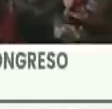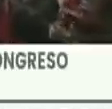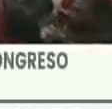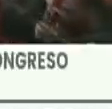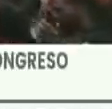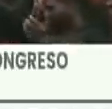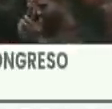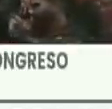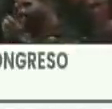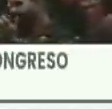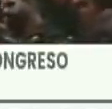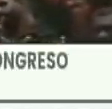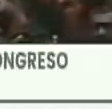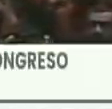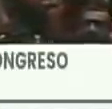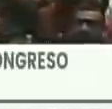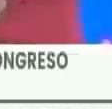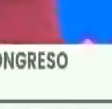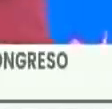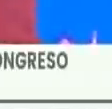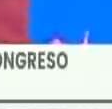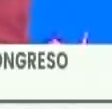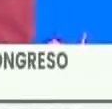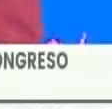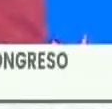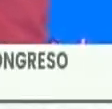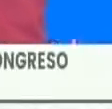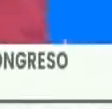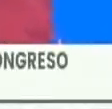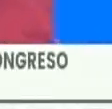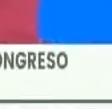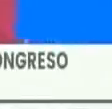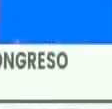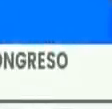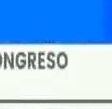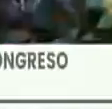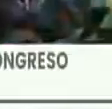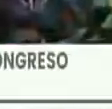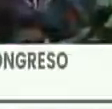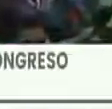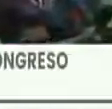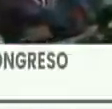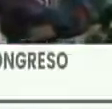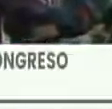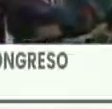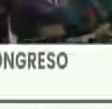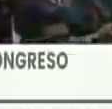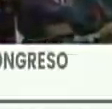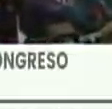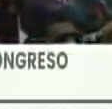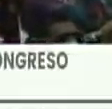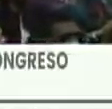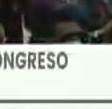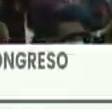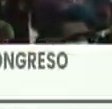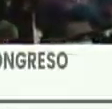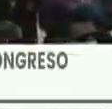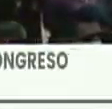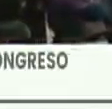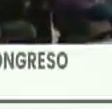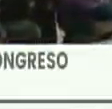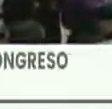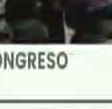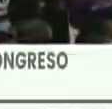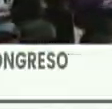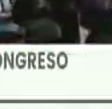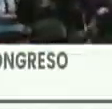Allí tenían las declaraciones del integrante de la Dirección Nacional del Partido Socialista Unido de Venezuela, doctor Jorge Rodríguez,